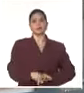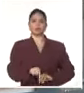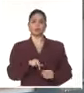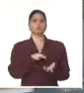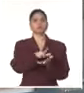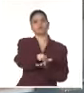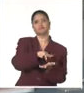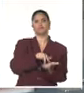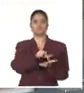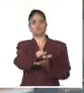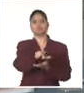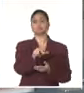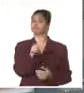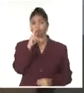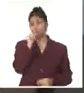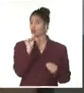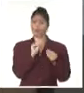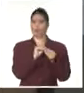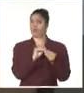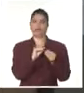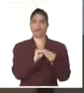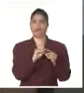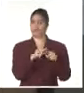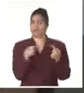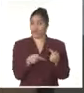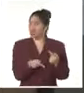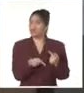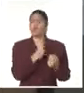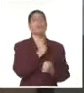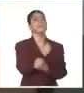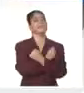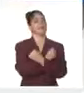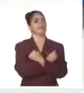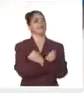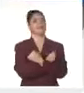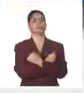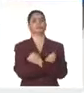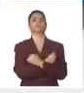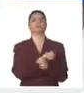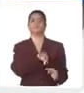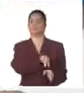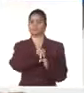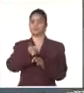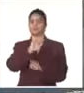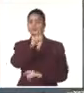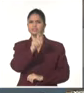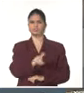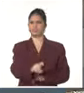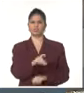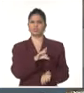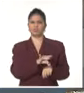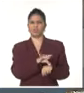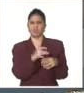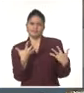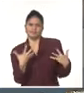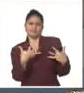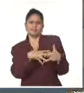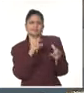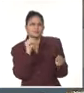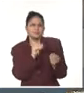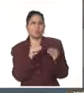muchos elementos de peligro ahí. ¿Qué enfermedades están, digamos, que asociadas a fenómenos como este? Esto trae